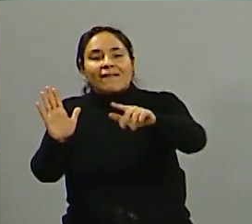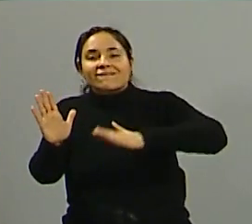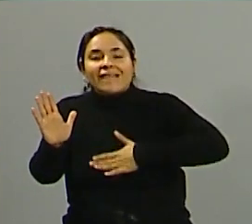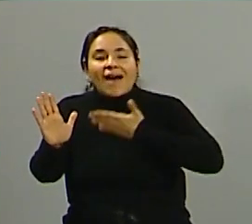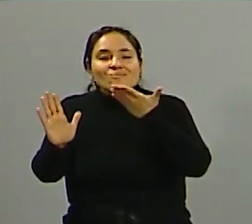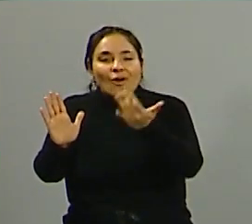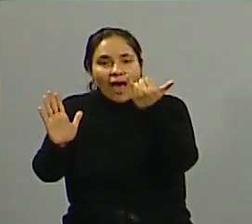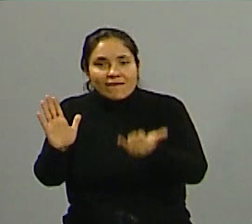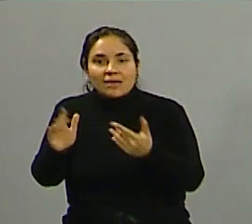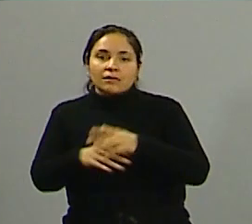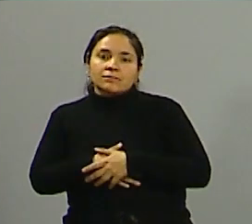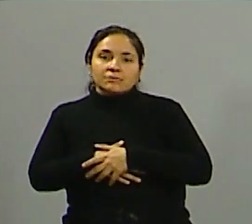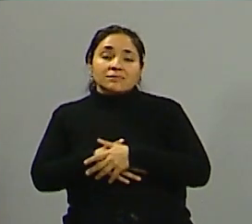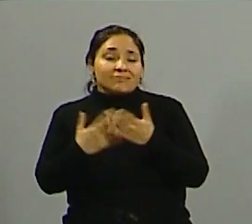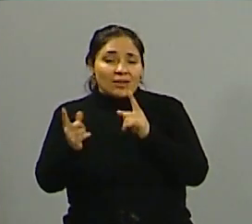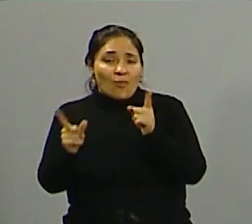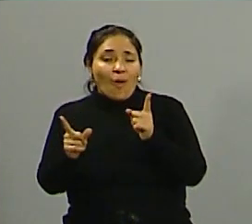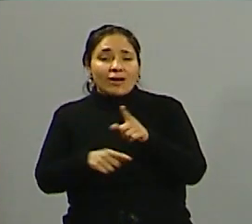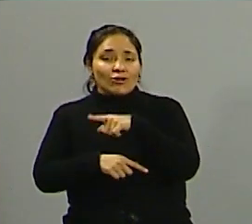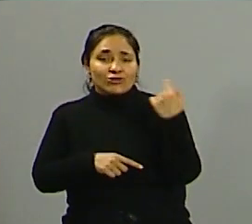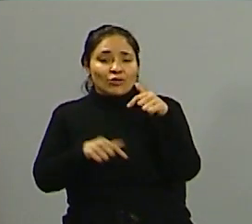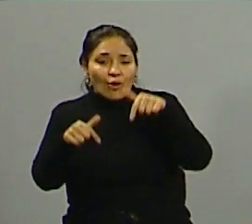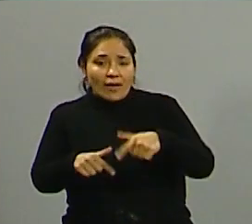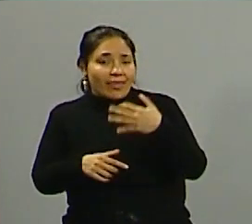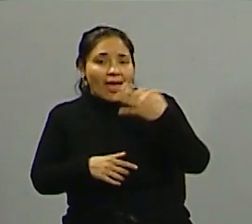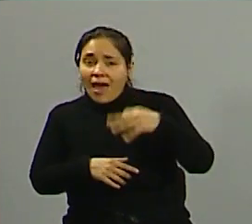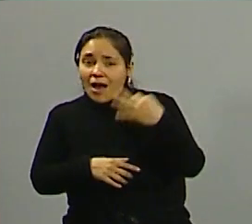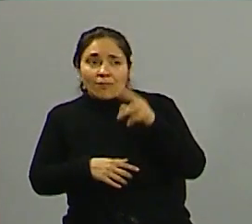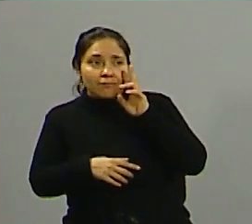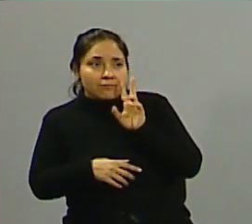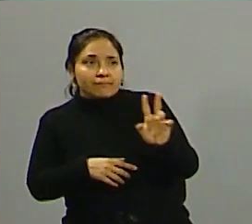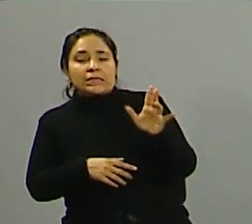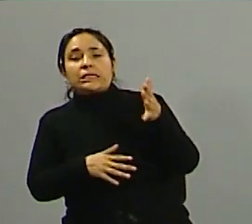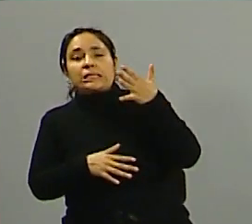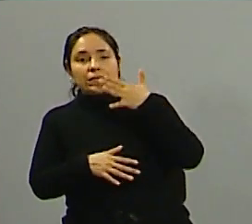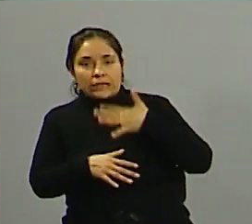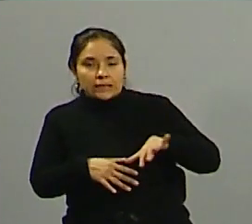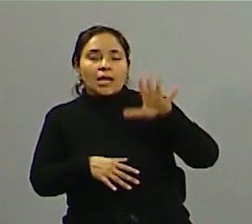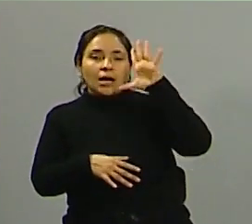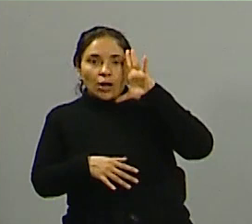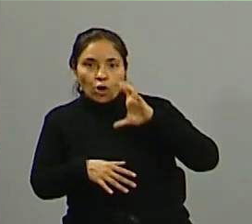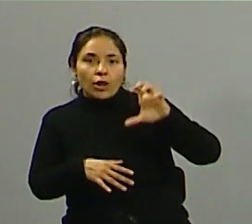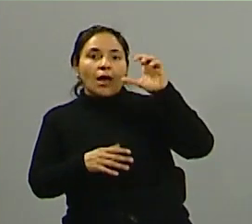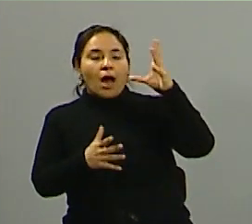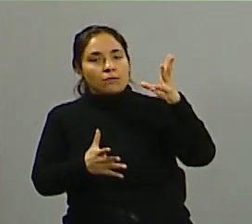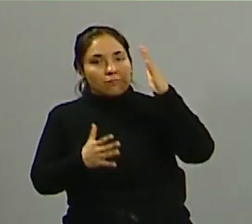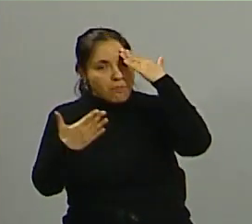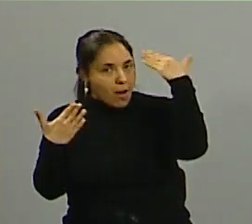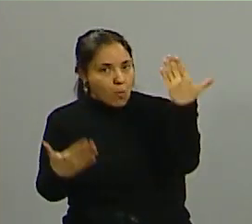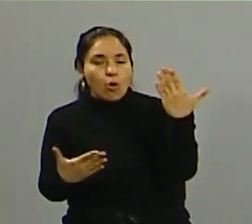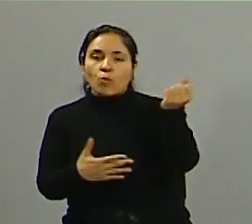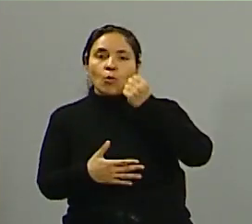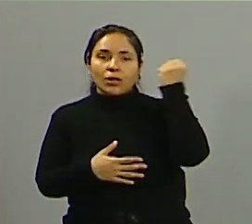ese día y rendirle los honores que se merecen. Que se merecen, ¿no? Y volver a los contenidos educativos para que los chicos